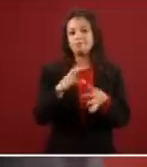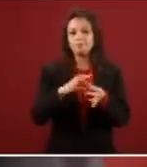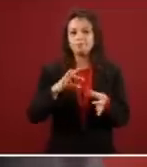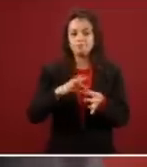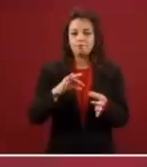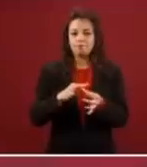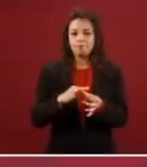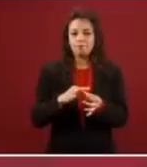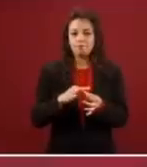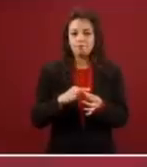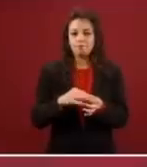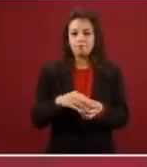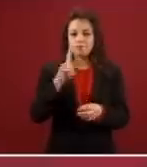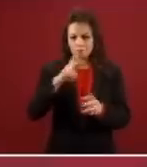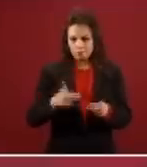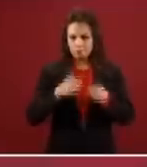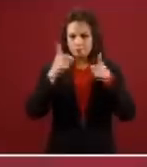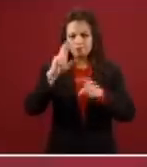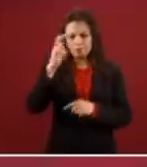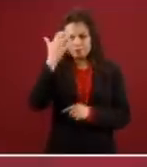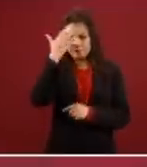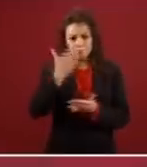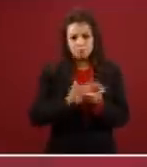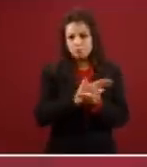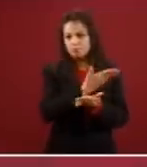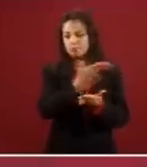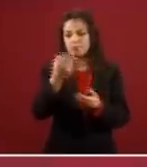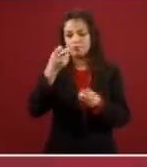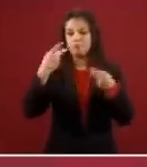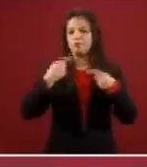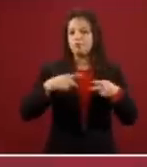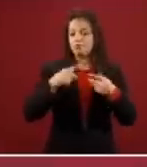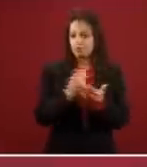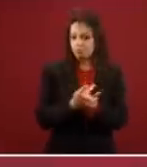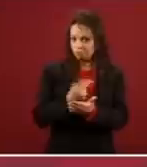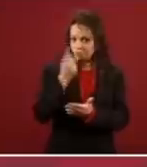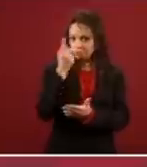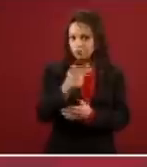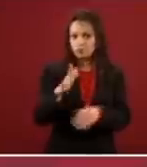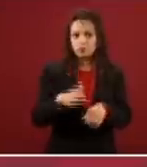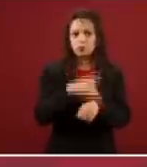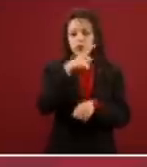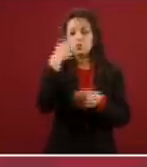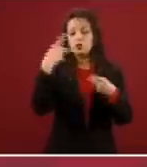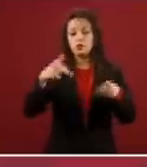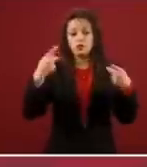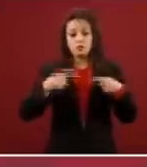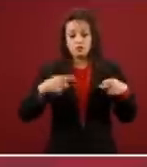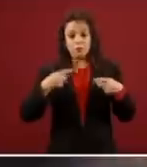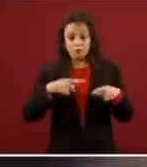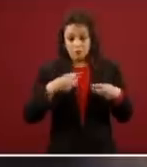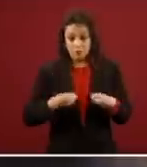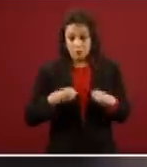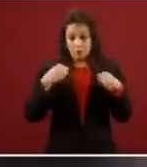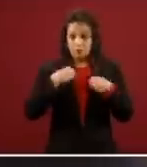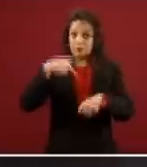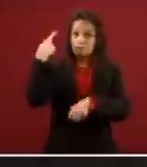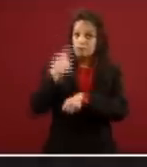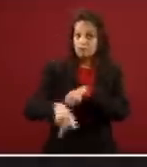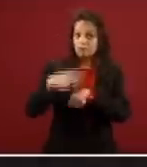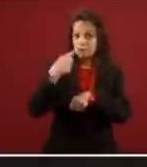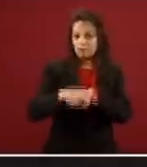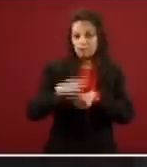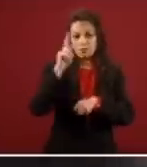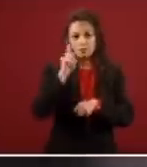vamos a hacerles un reconocimiento a ellos, al que arriesga su vida o pone en riesgo su